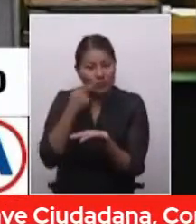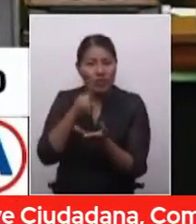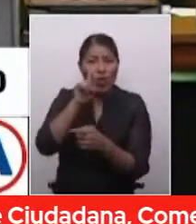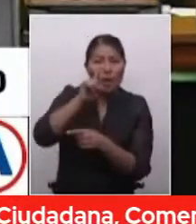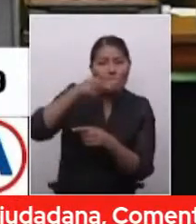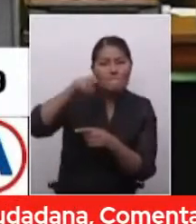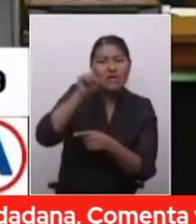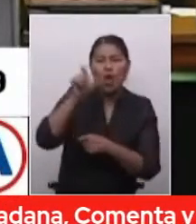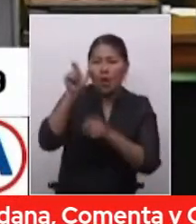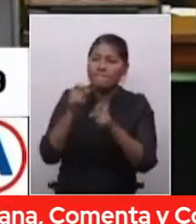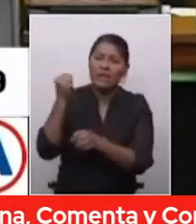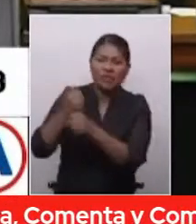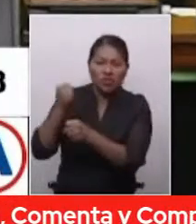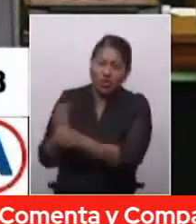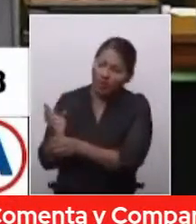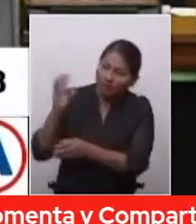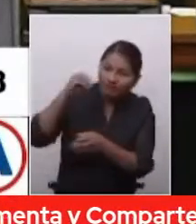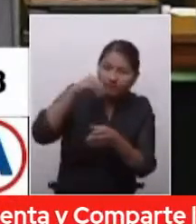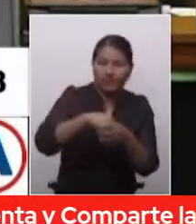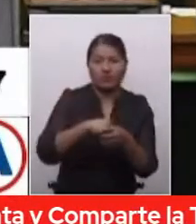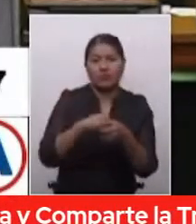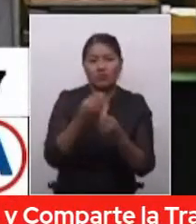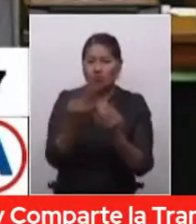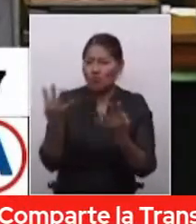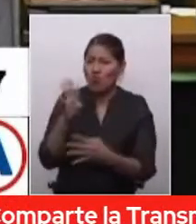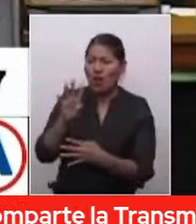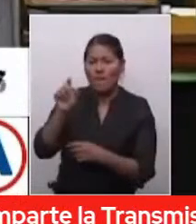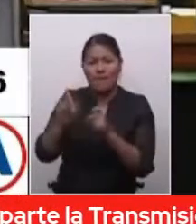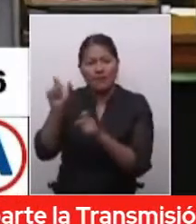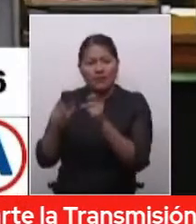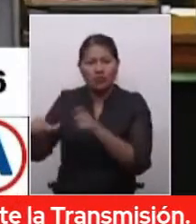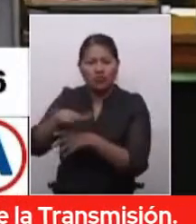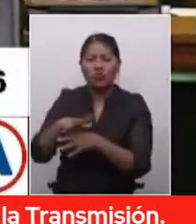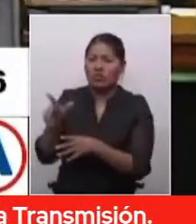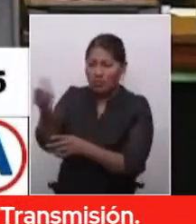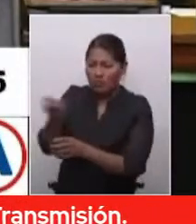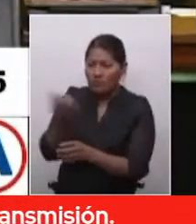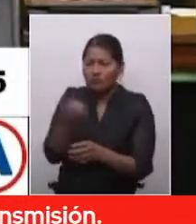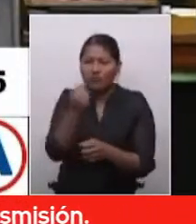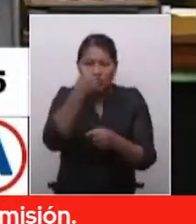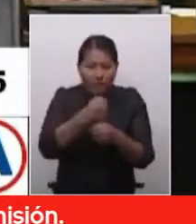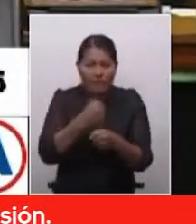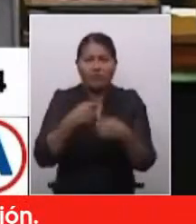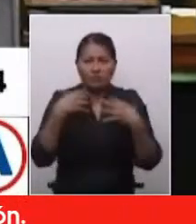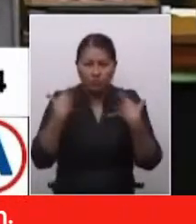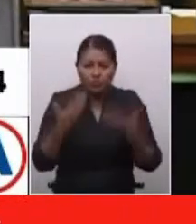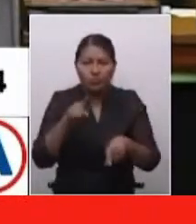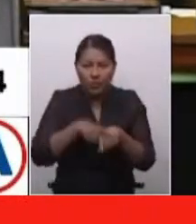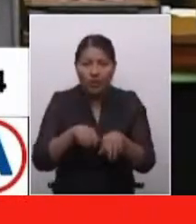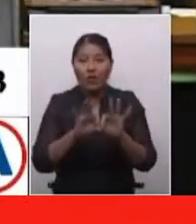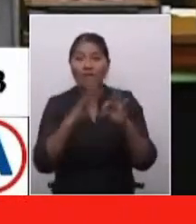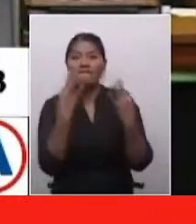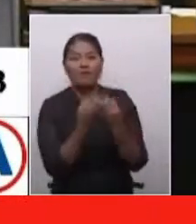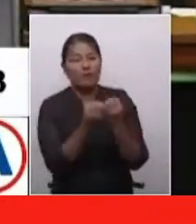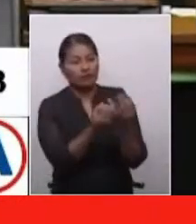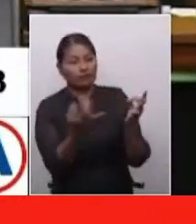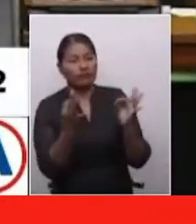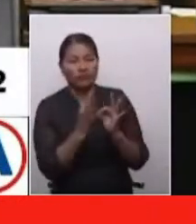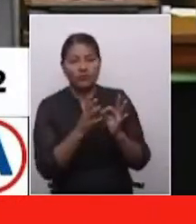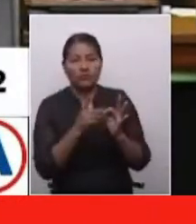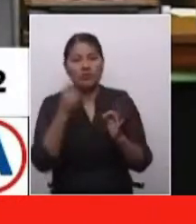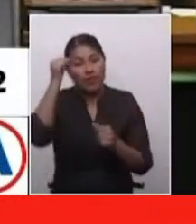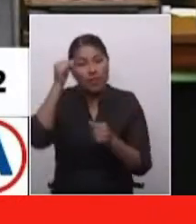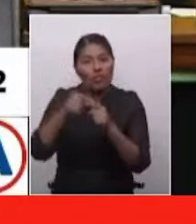1 millón de empleos. 1 millón de empleos que favorecerá a 4 millones de personas, porque hablamos de 1 millón de familias. Y porque creemos en la